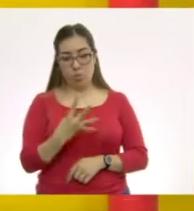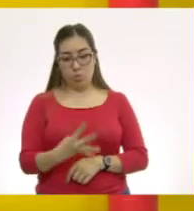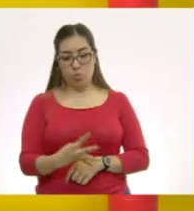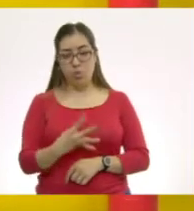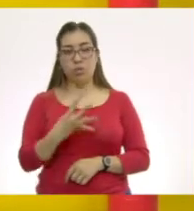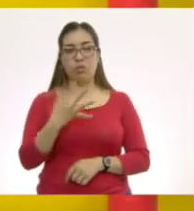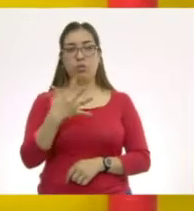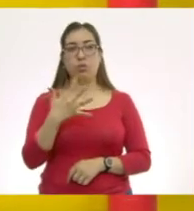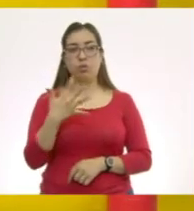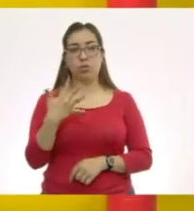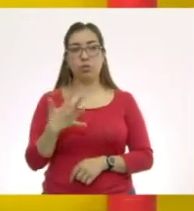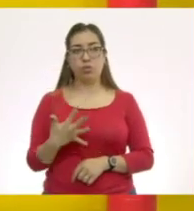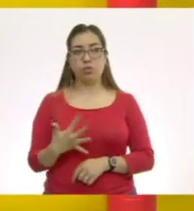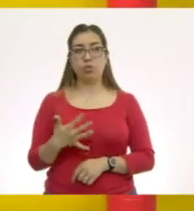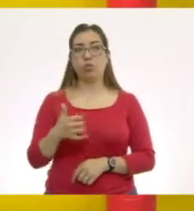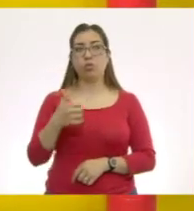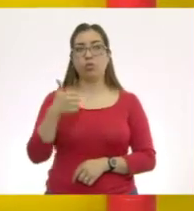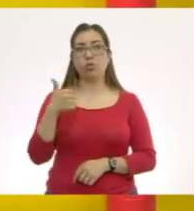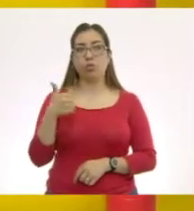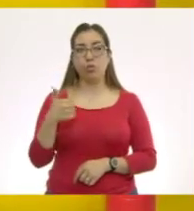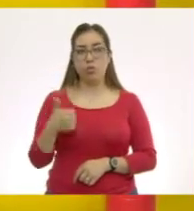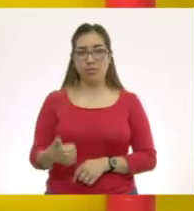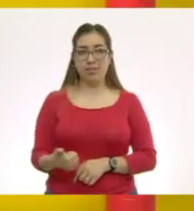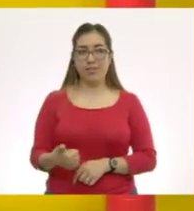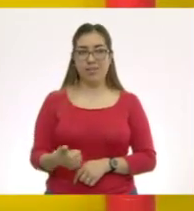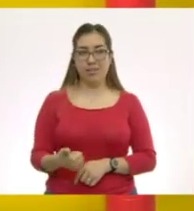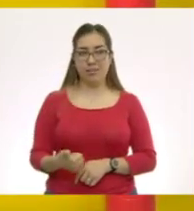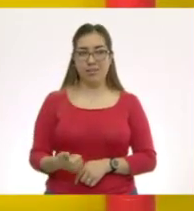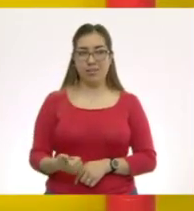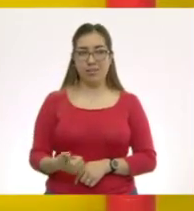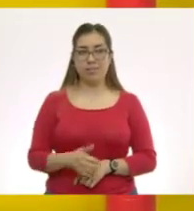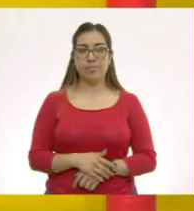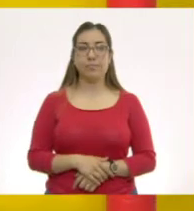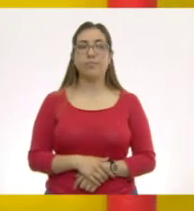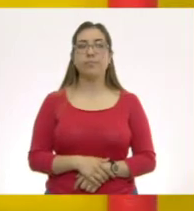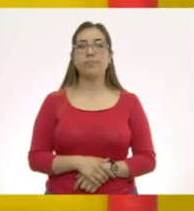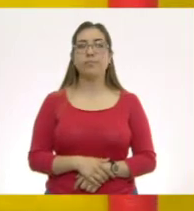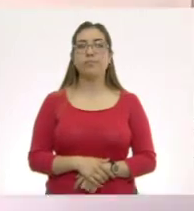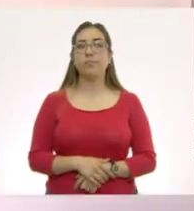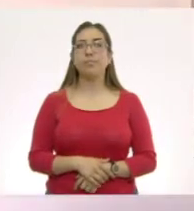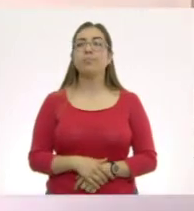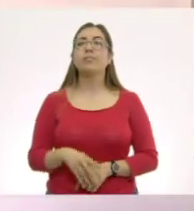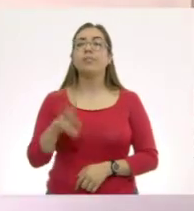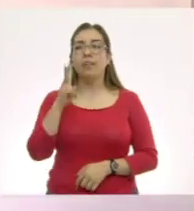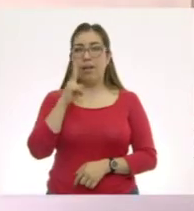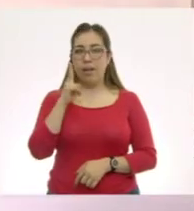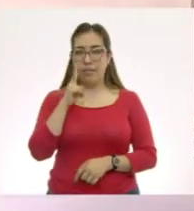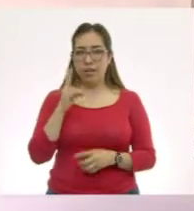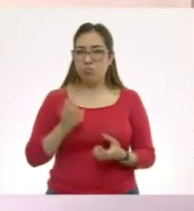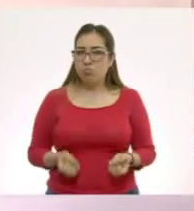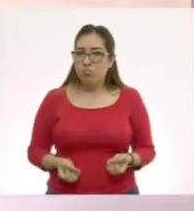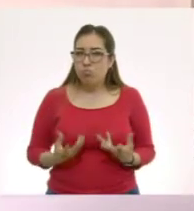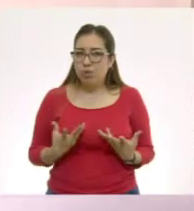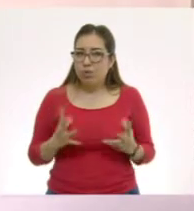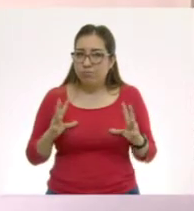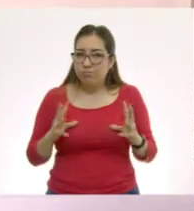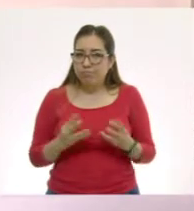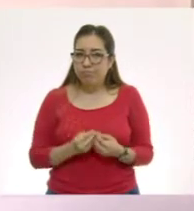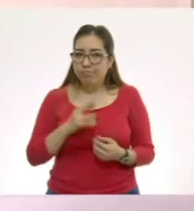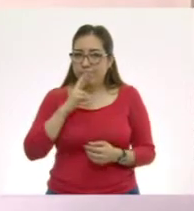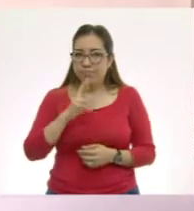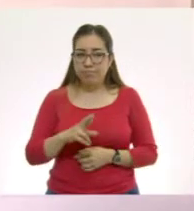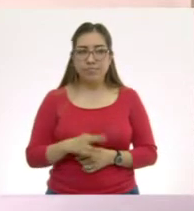3, 4, 5, 6. Vamos a comprobar que tiene razón Pepe. A